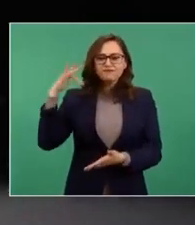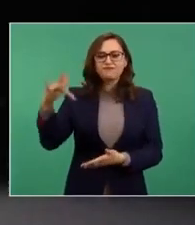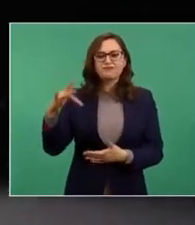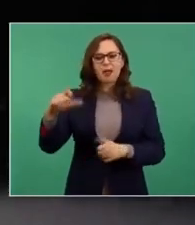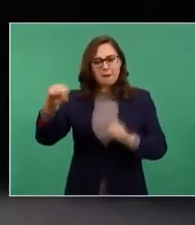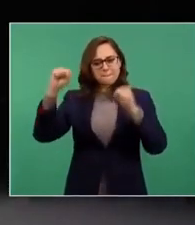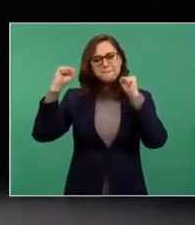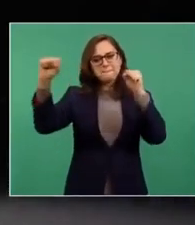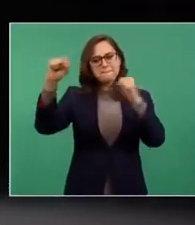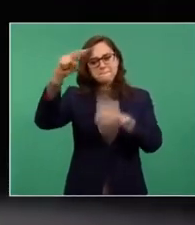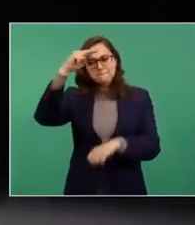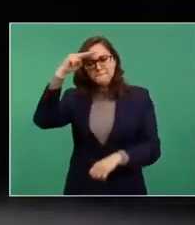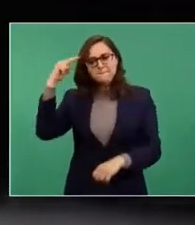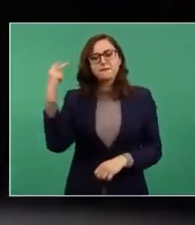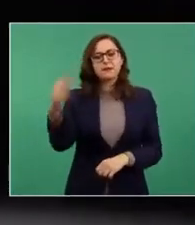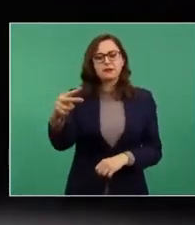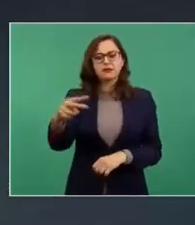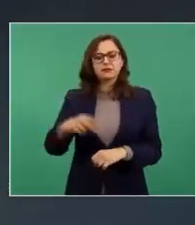viva México!